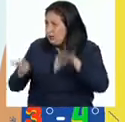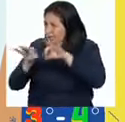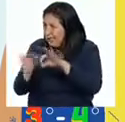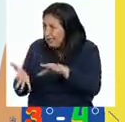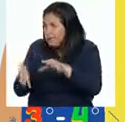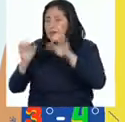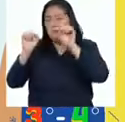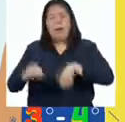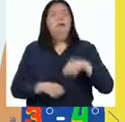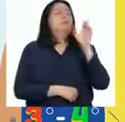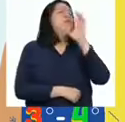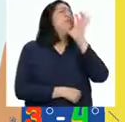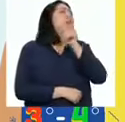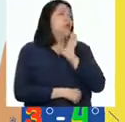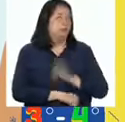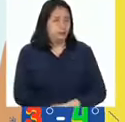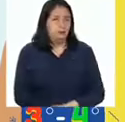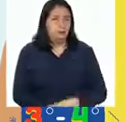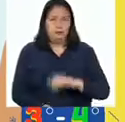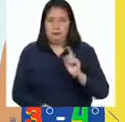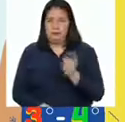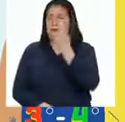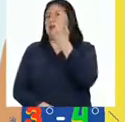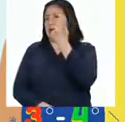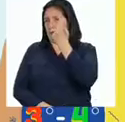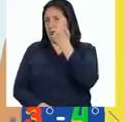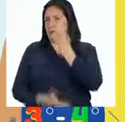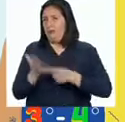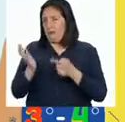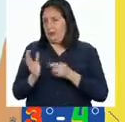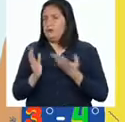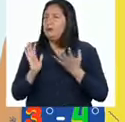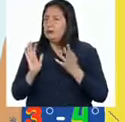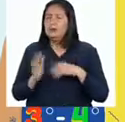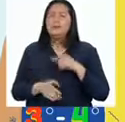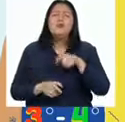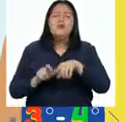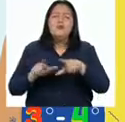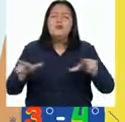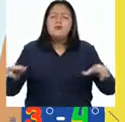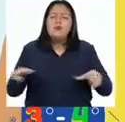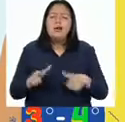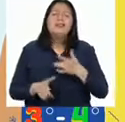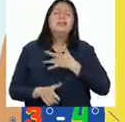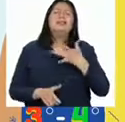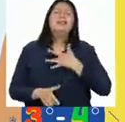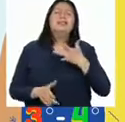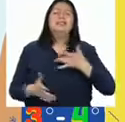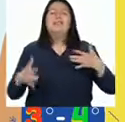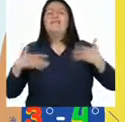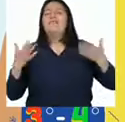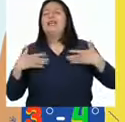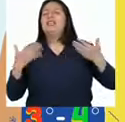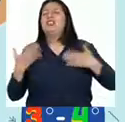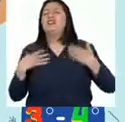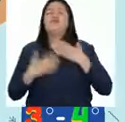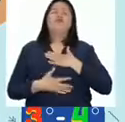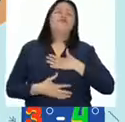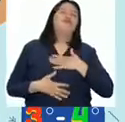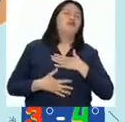Vamos a iniciar su búsqueda. La primera pista es un lugar donde te sientes feliz y cómodo.